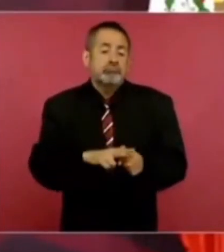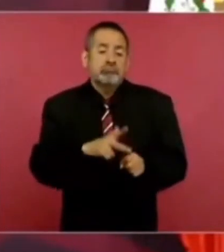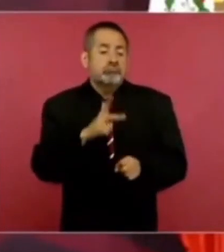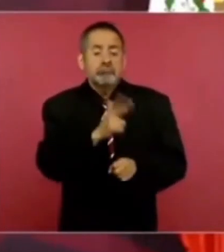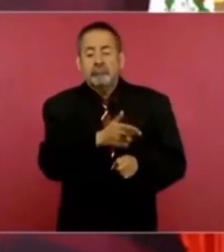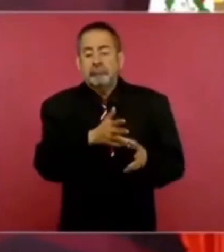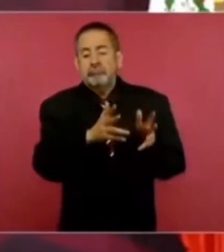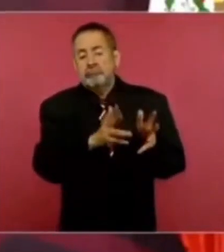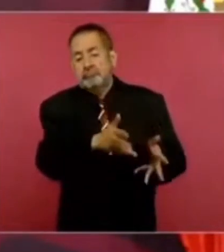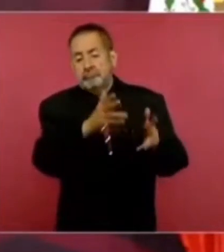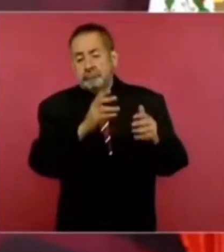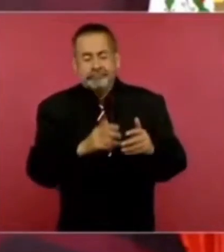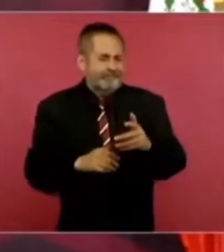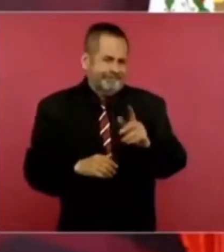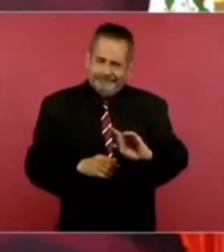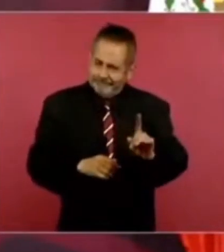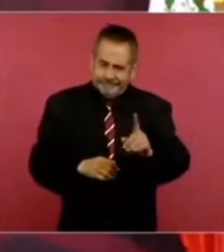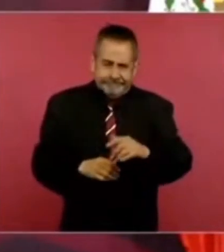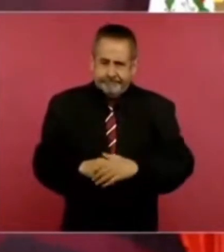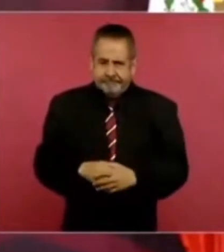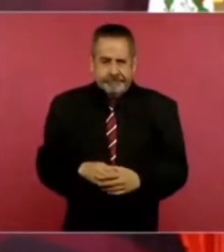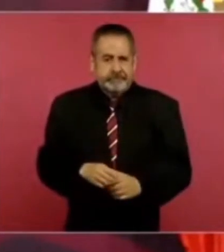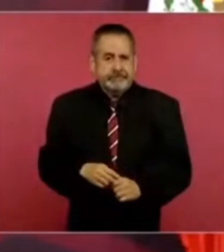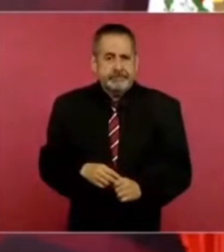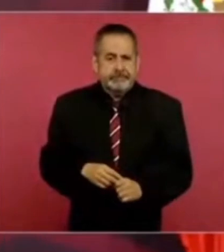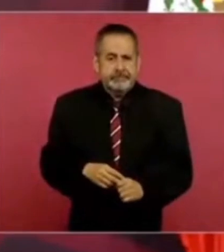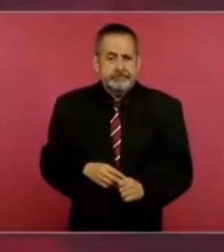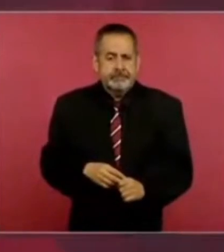Había casos, afortunadamente,